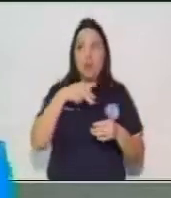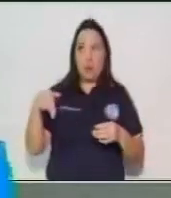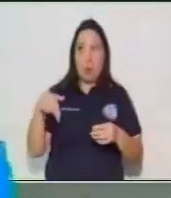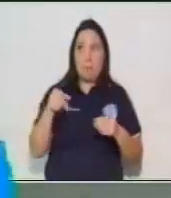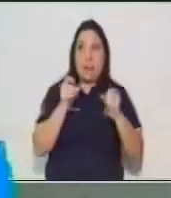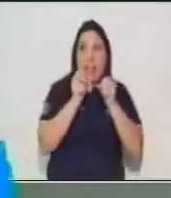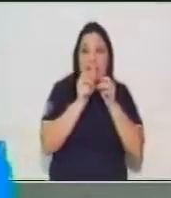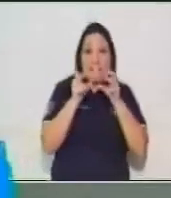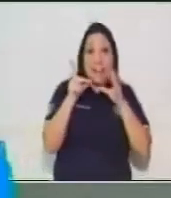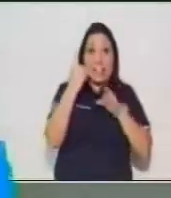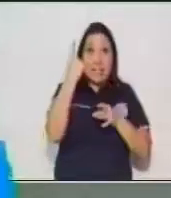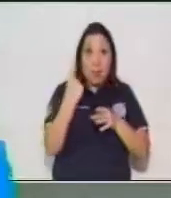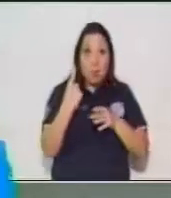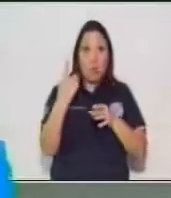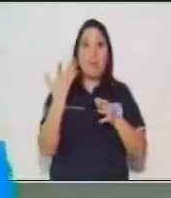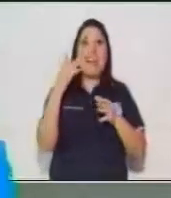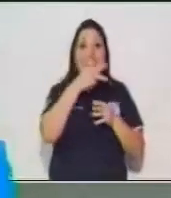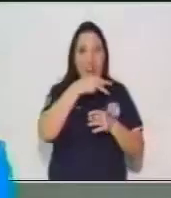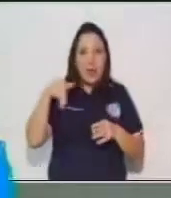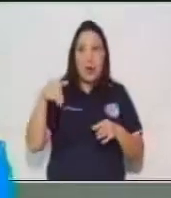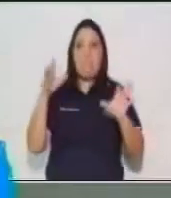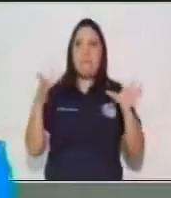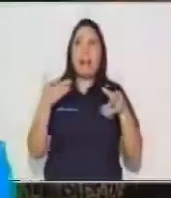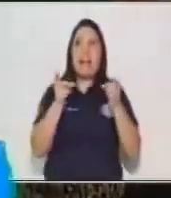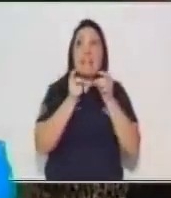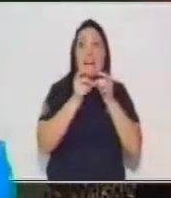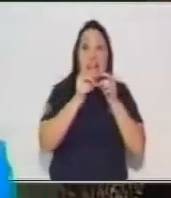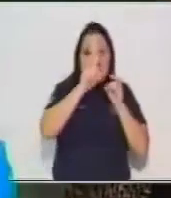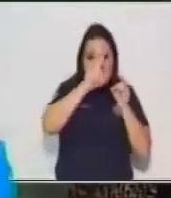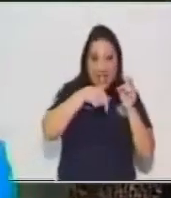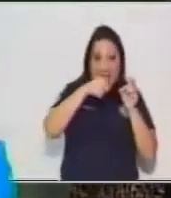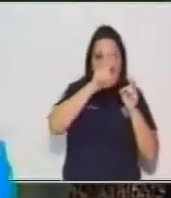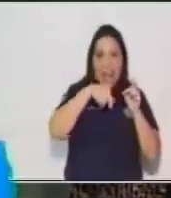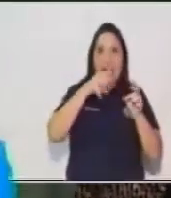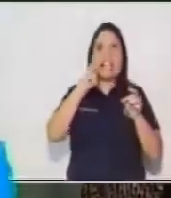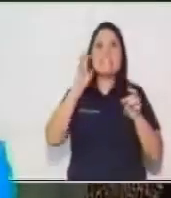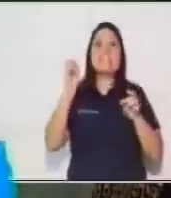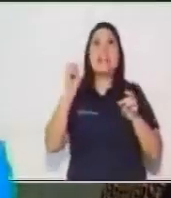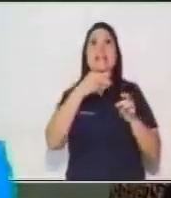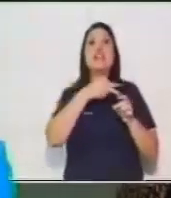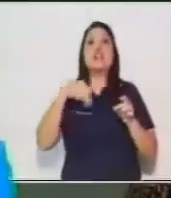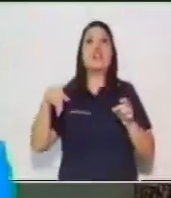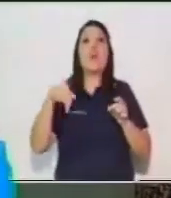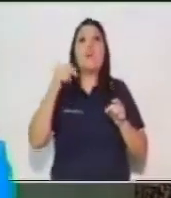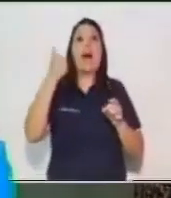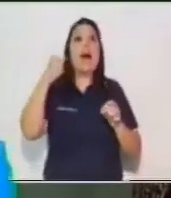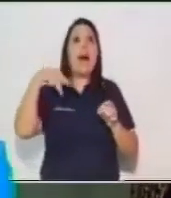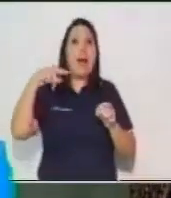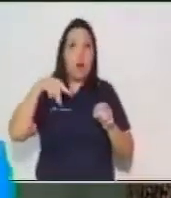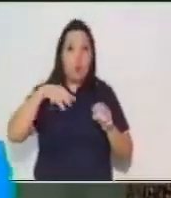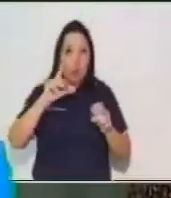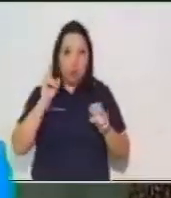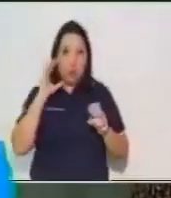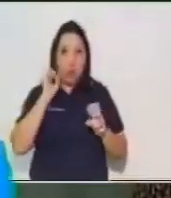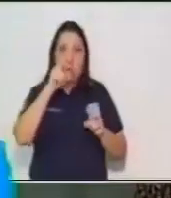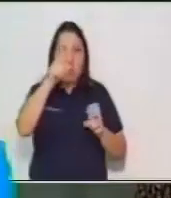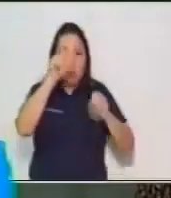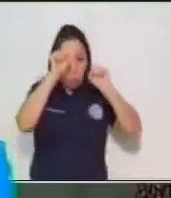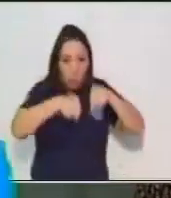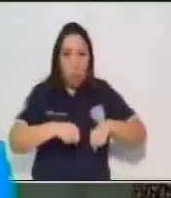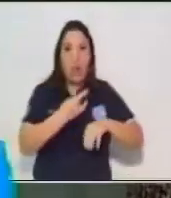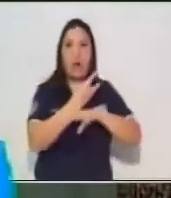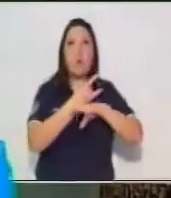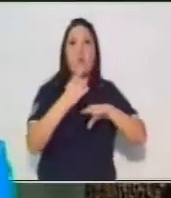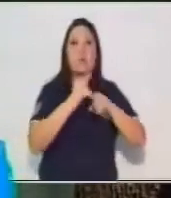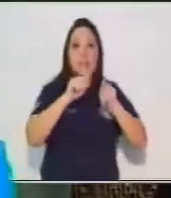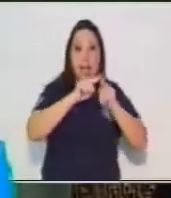que te indica cada símbolo. Y acá los ángulos que se te piden. Usa tu transportador